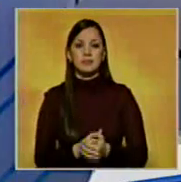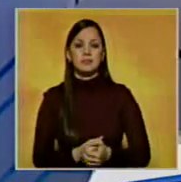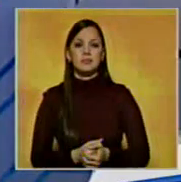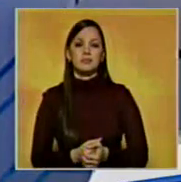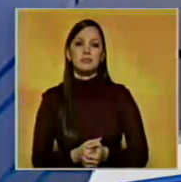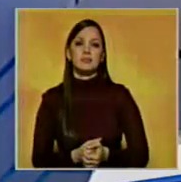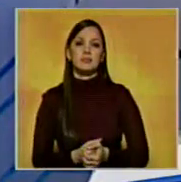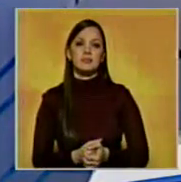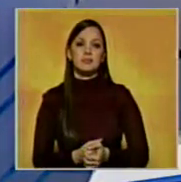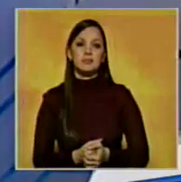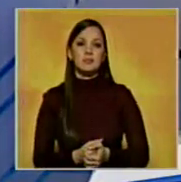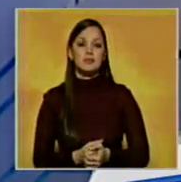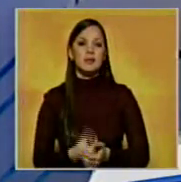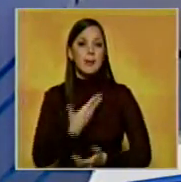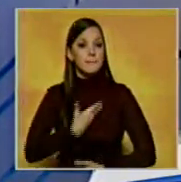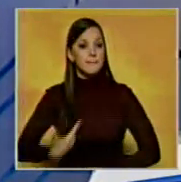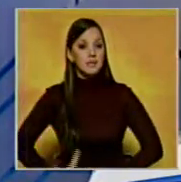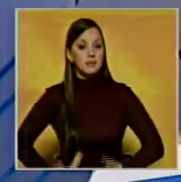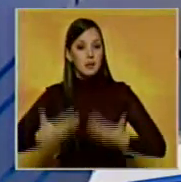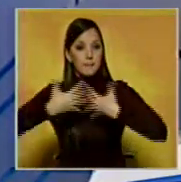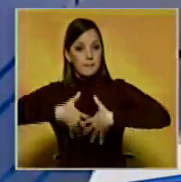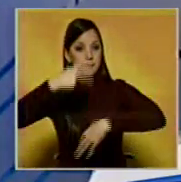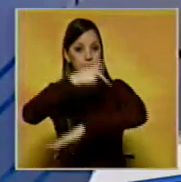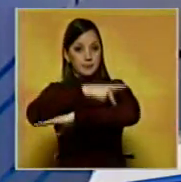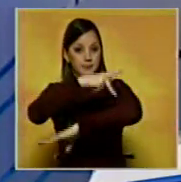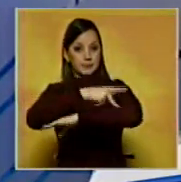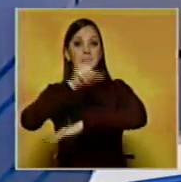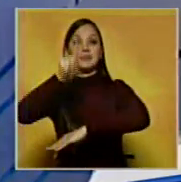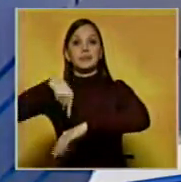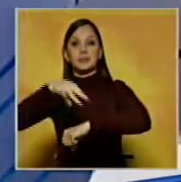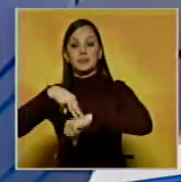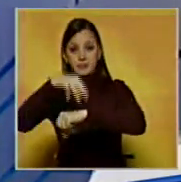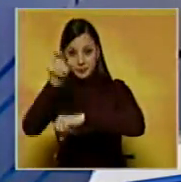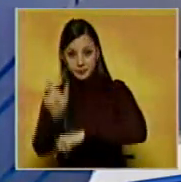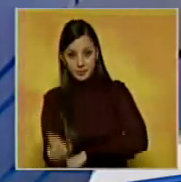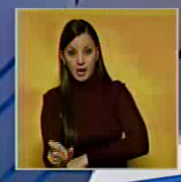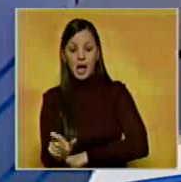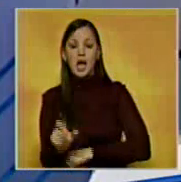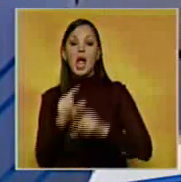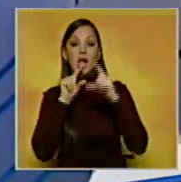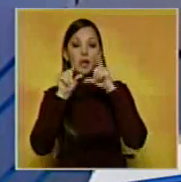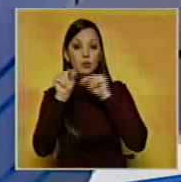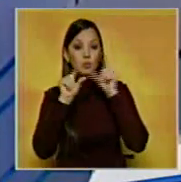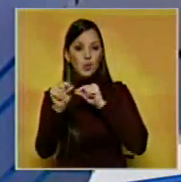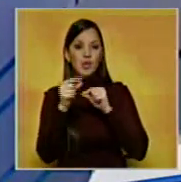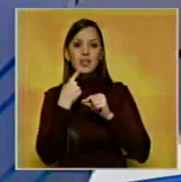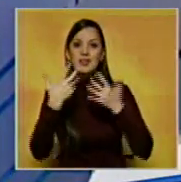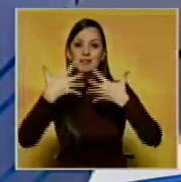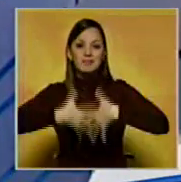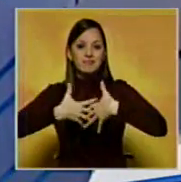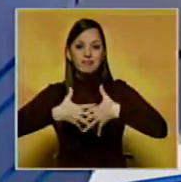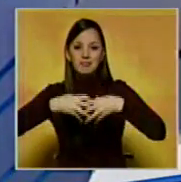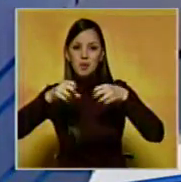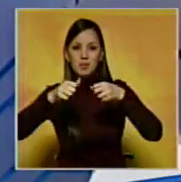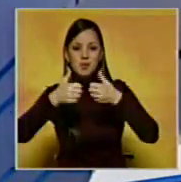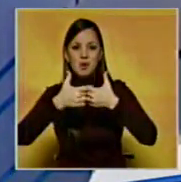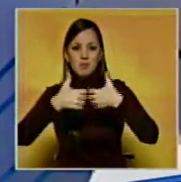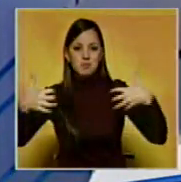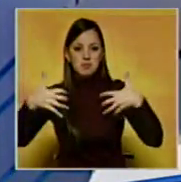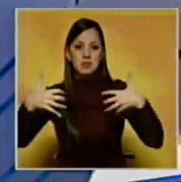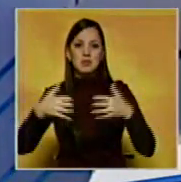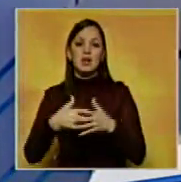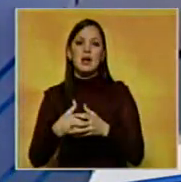Eulogio delpino presidente de pedevesa y ministro de petróleo y minería confirmó vía Twitter una falla en el sistema eléctrico en la refinería de